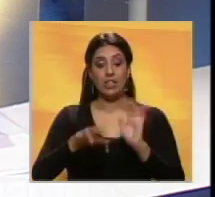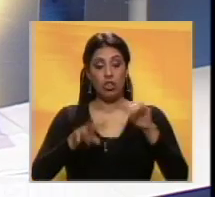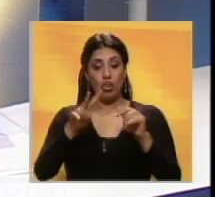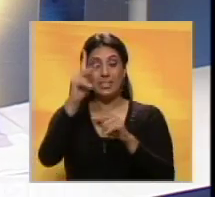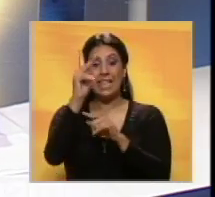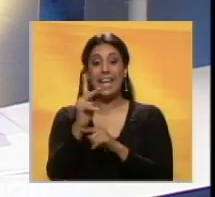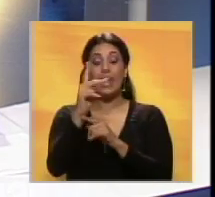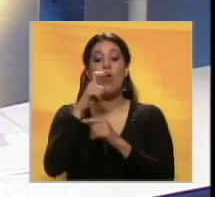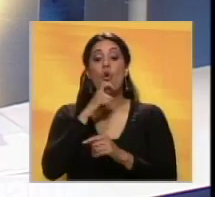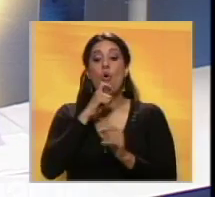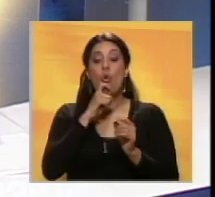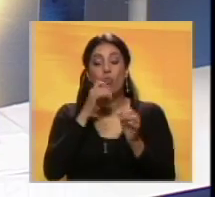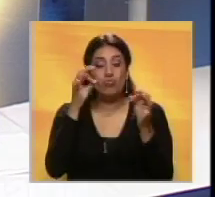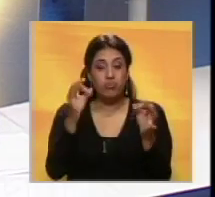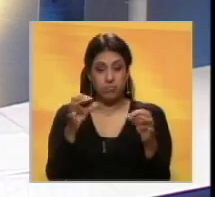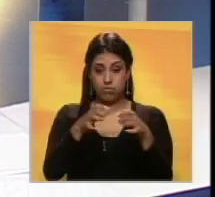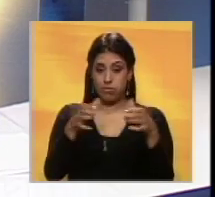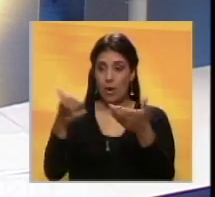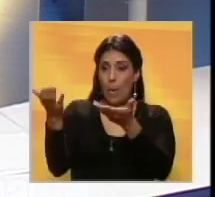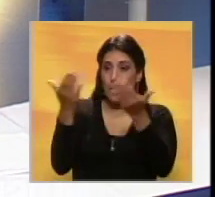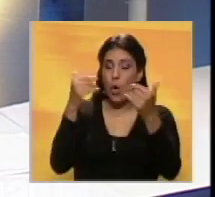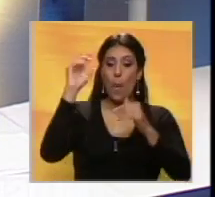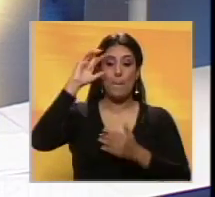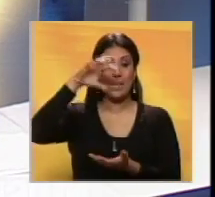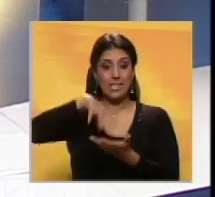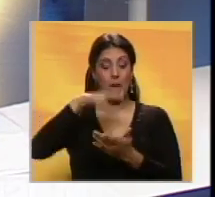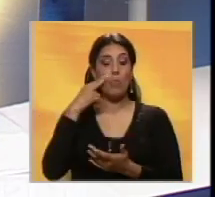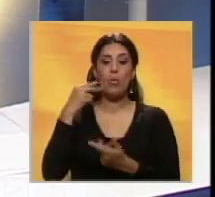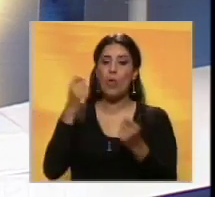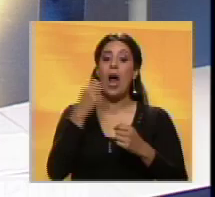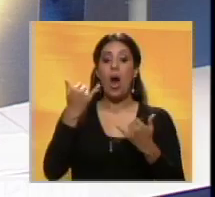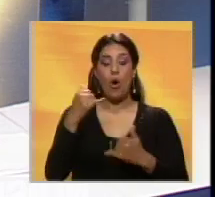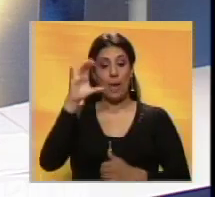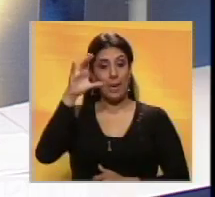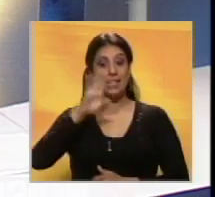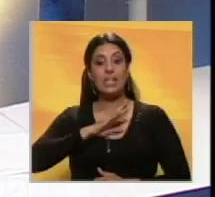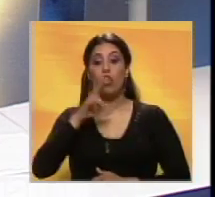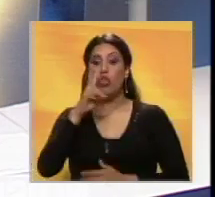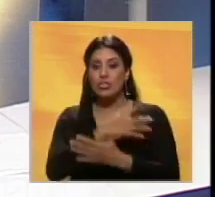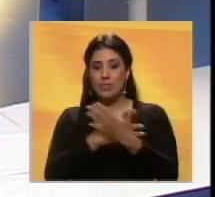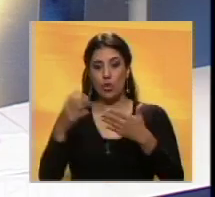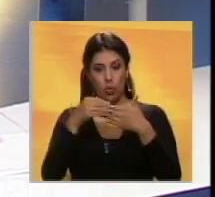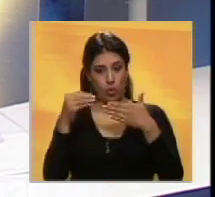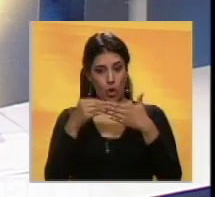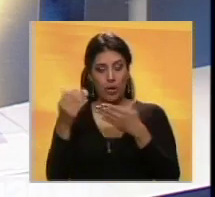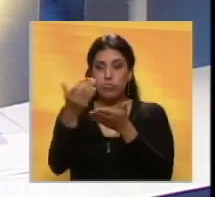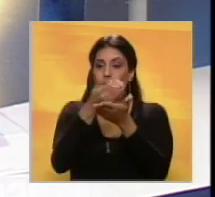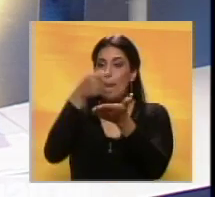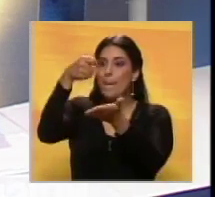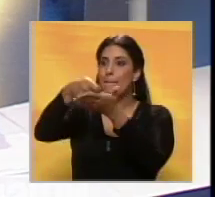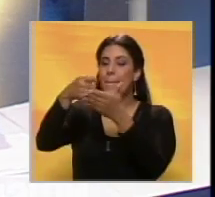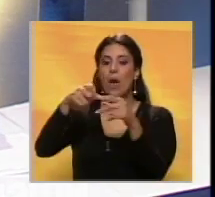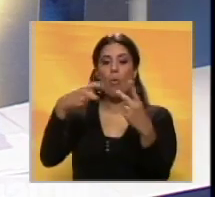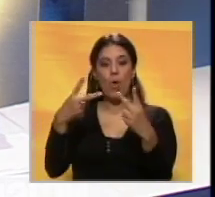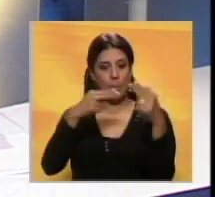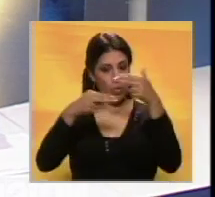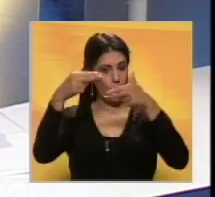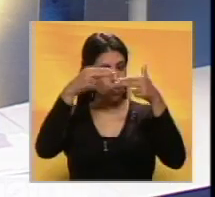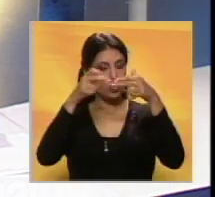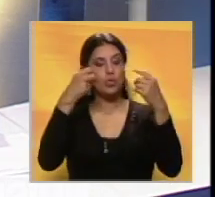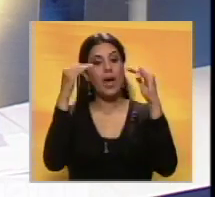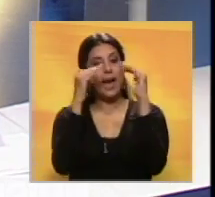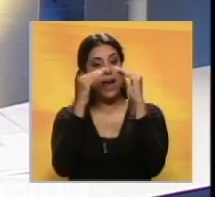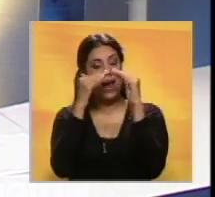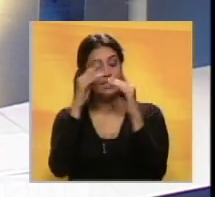312 kilogramos de oro extraídos en el Callao, el país percibe 12 millones de dólares que serán invertidos para la construcción